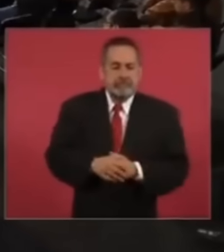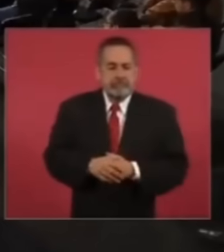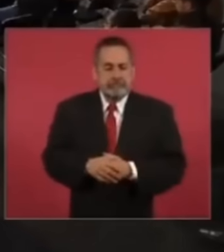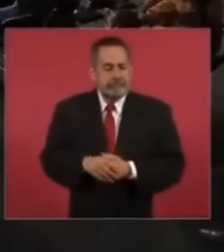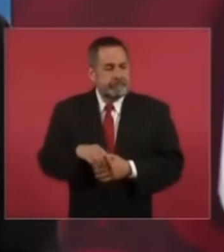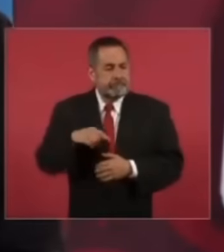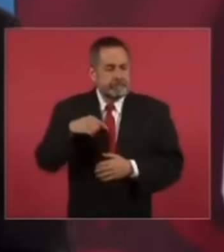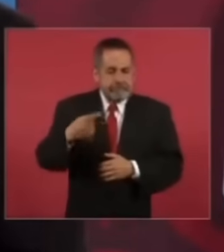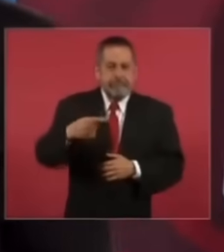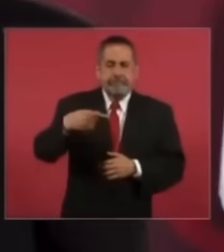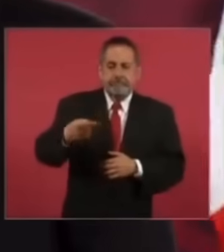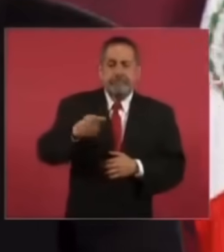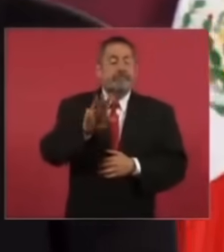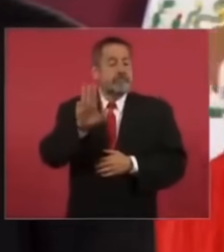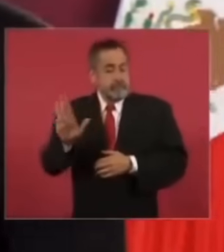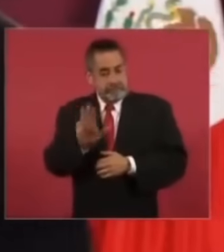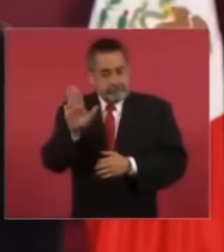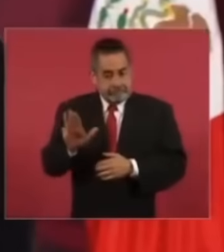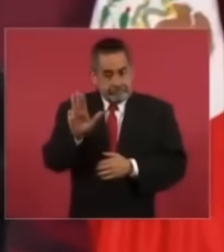miércoles, ¿qué es el conteo?